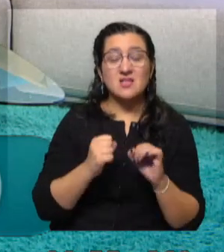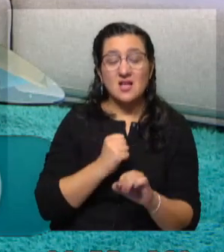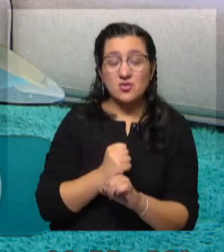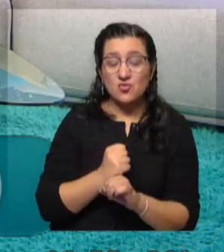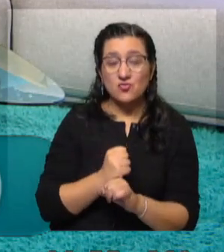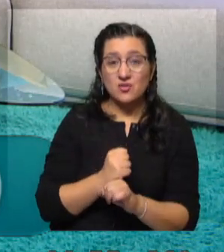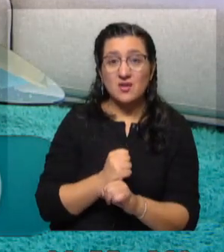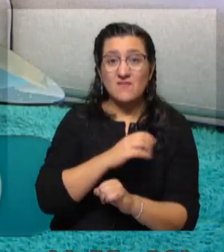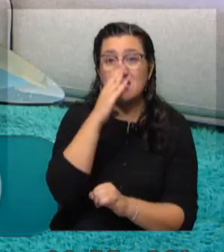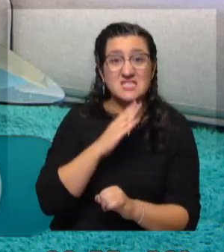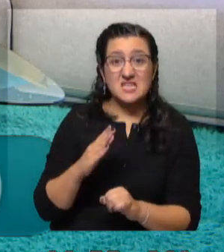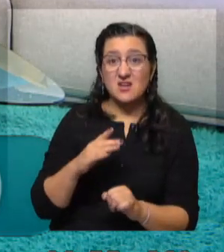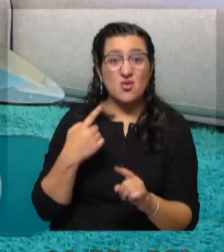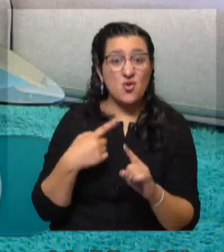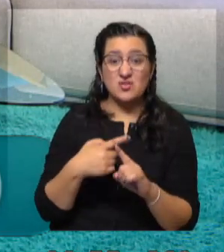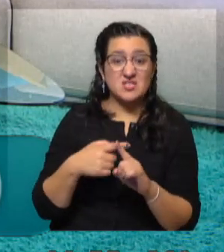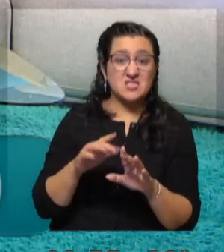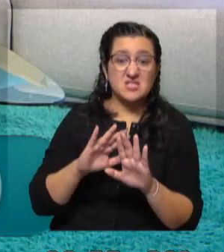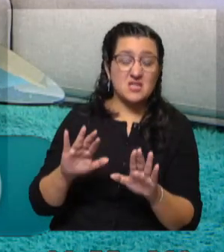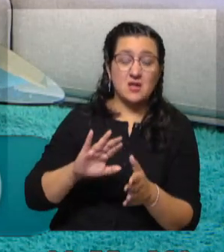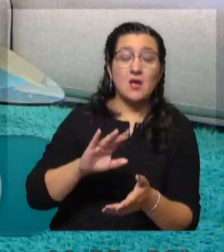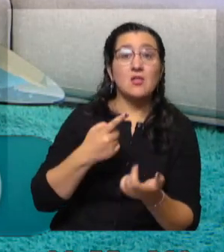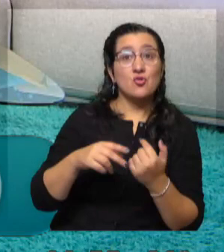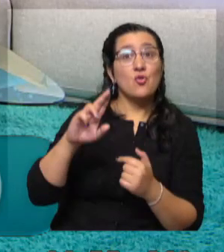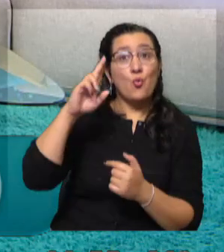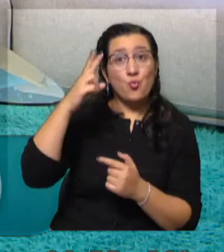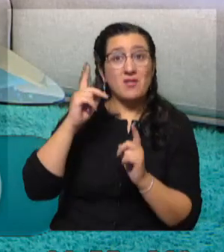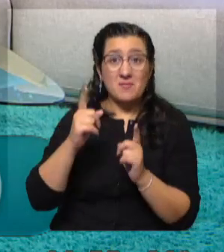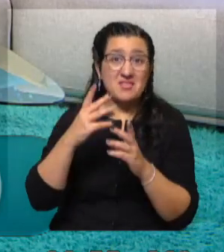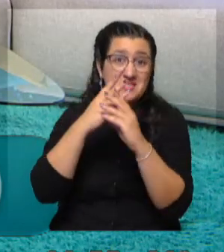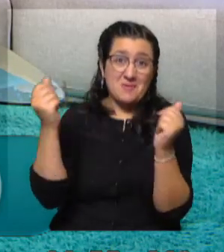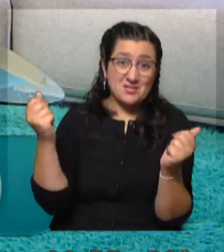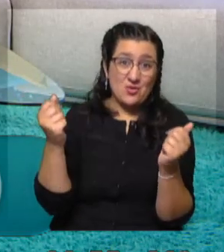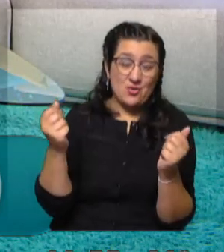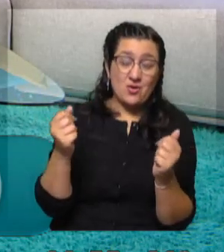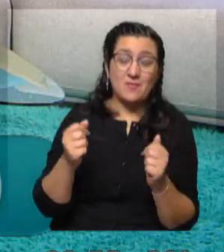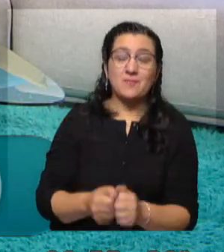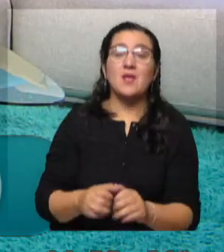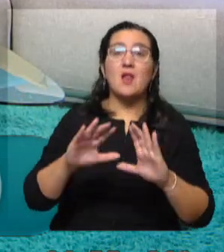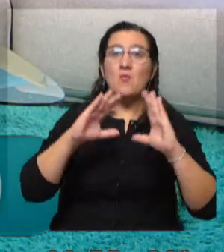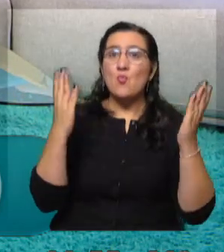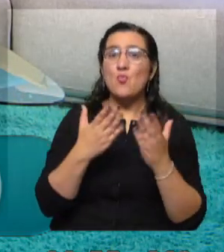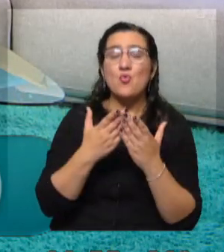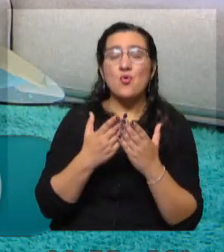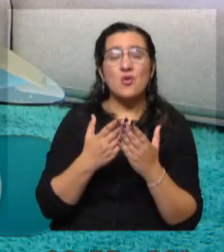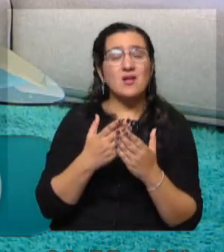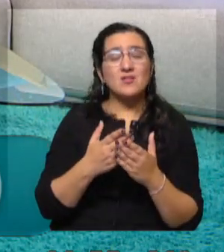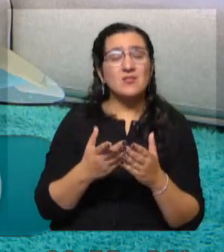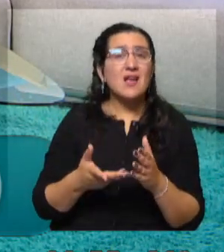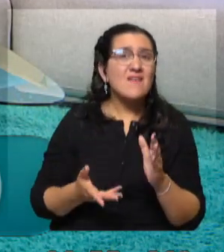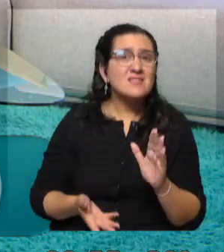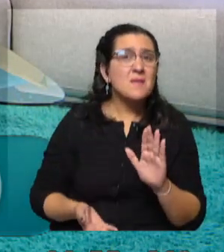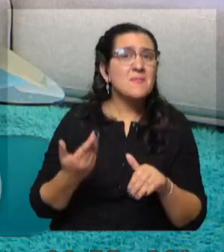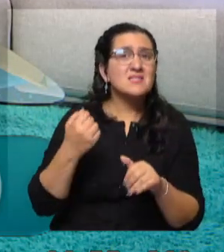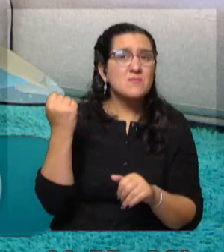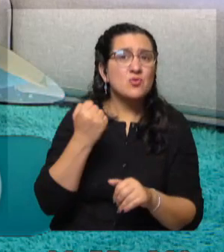lo quieran Buscar decir nos só nos sacaron del mundo en un mundo que además cada vez es más importante intervenir porque cuando estás hablando